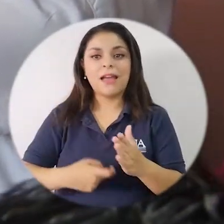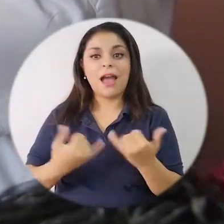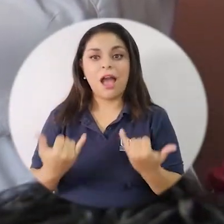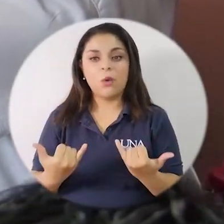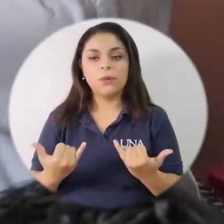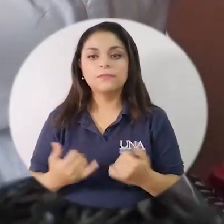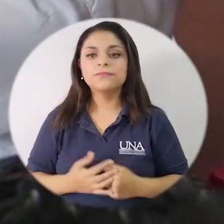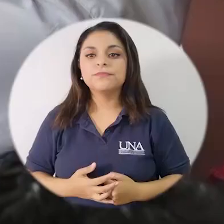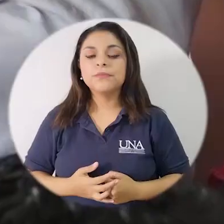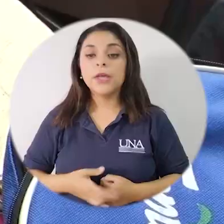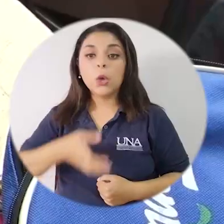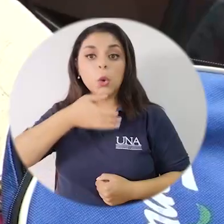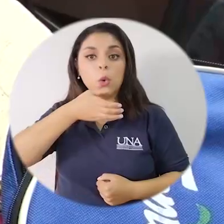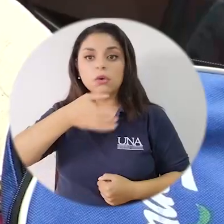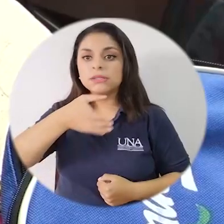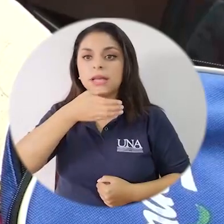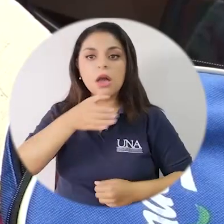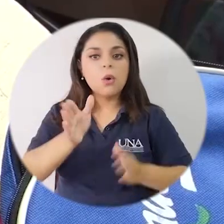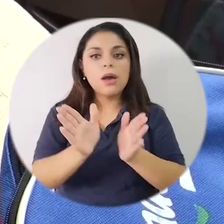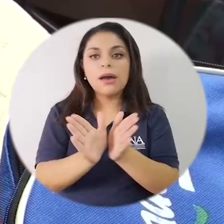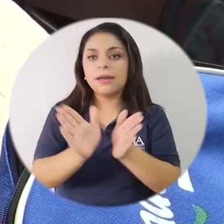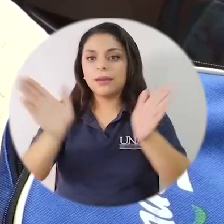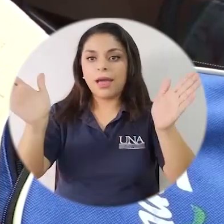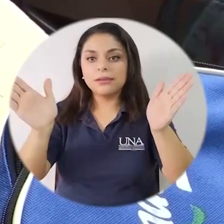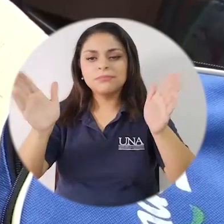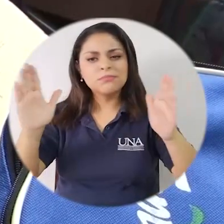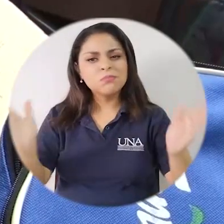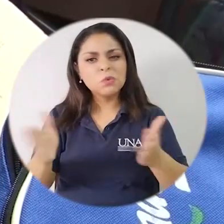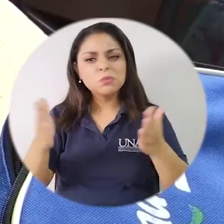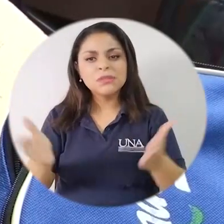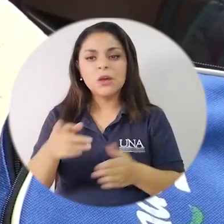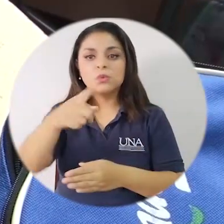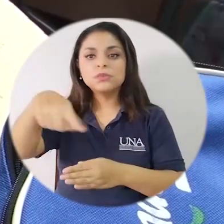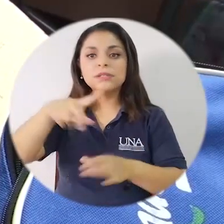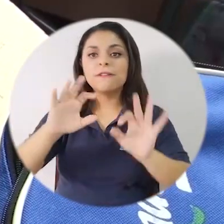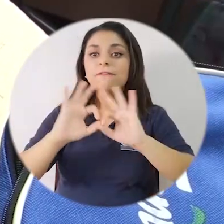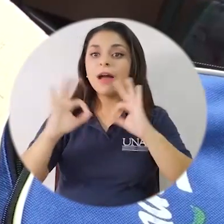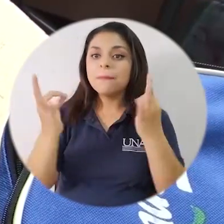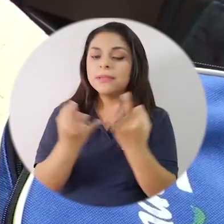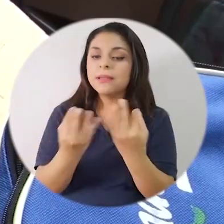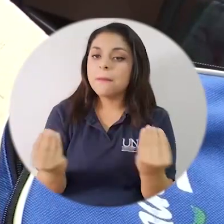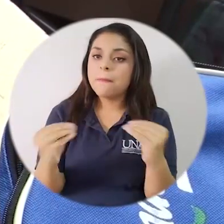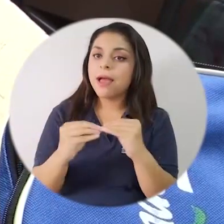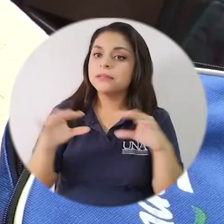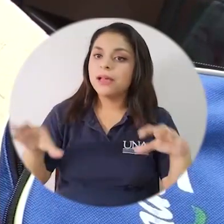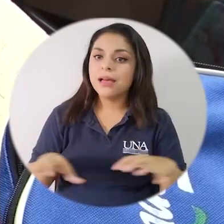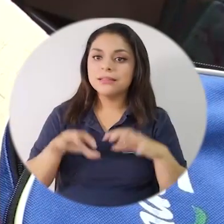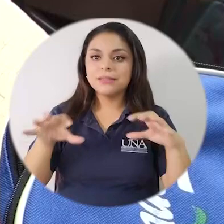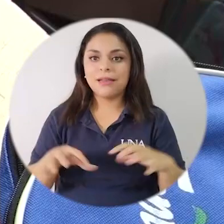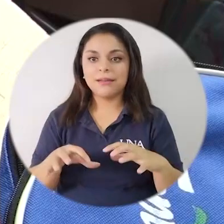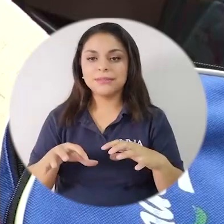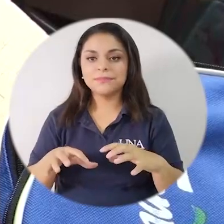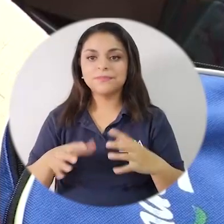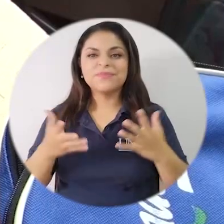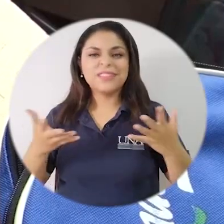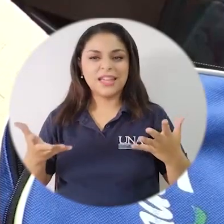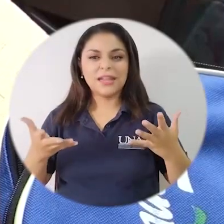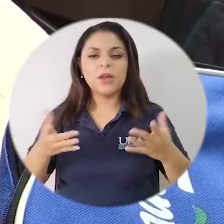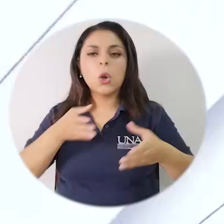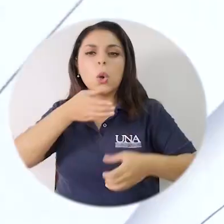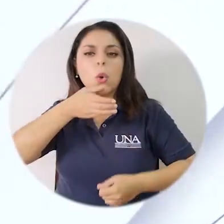las recomendaciones generales para propiciar que las familias sean más físicamente activas y este tema, se habla